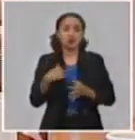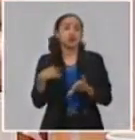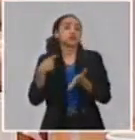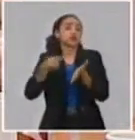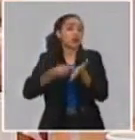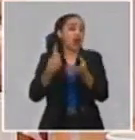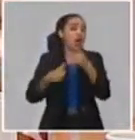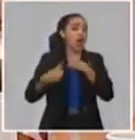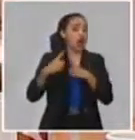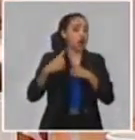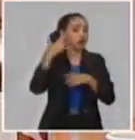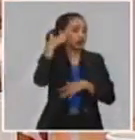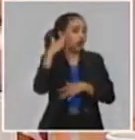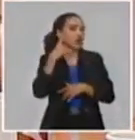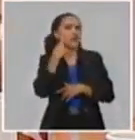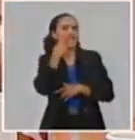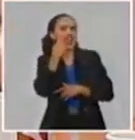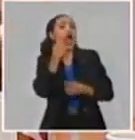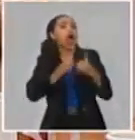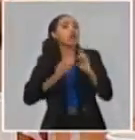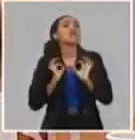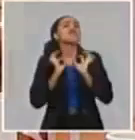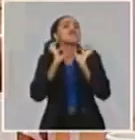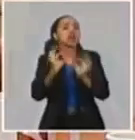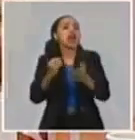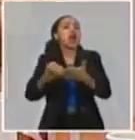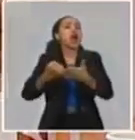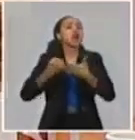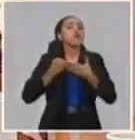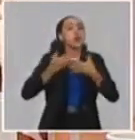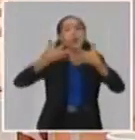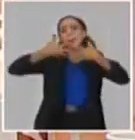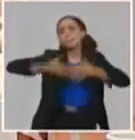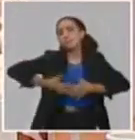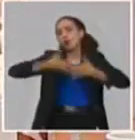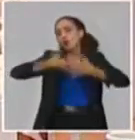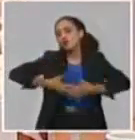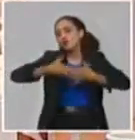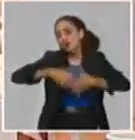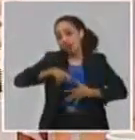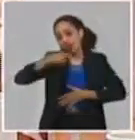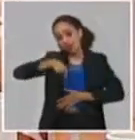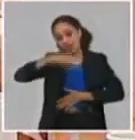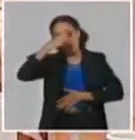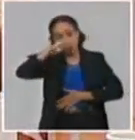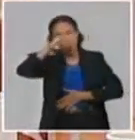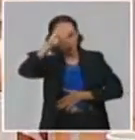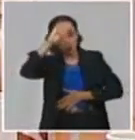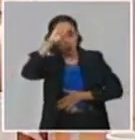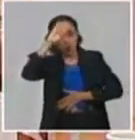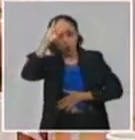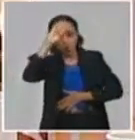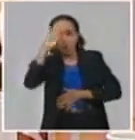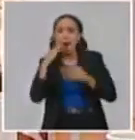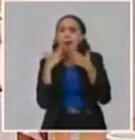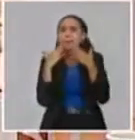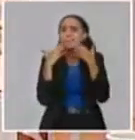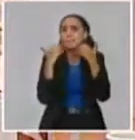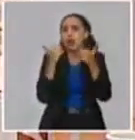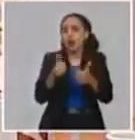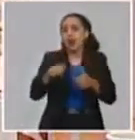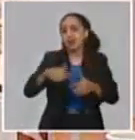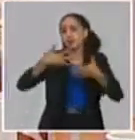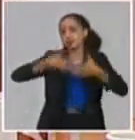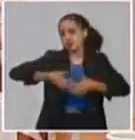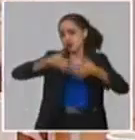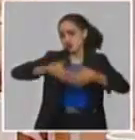vamos a importar elementos que nos ayuden a la producción, digamos, reaprovisionar, asegurar esas